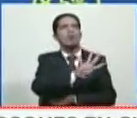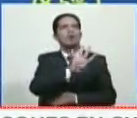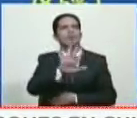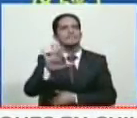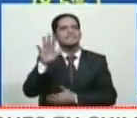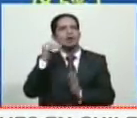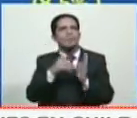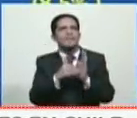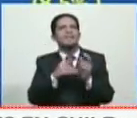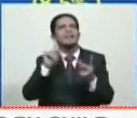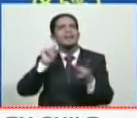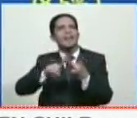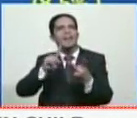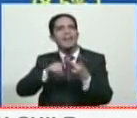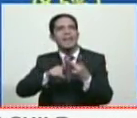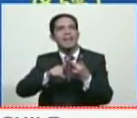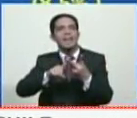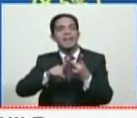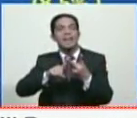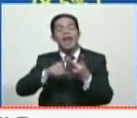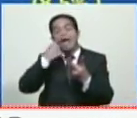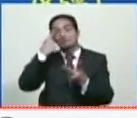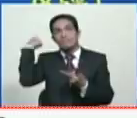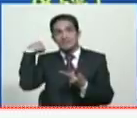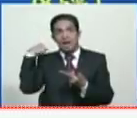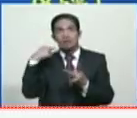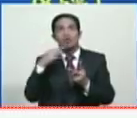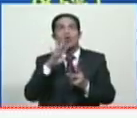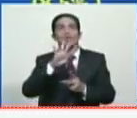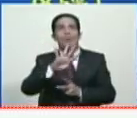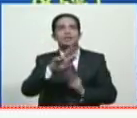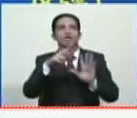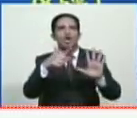445.677 personas y en el año 2018